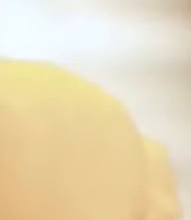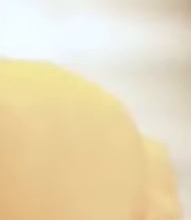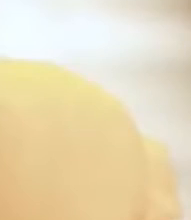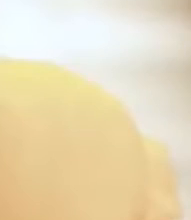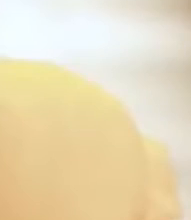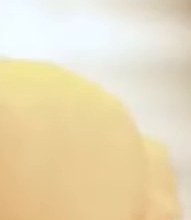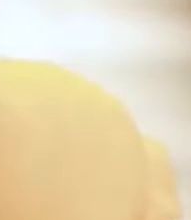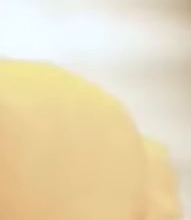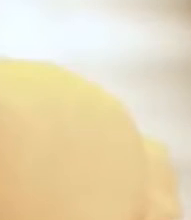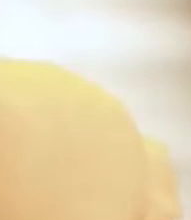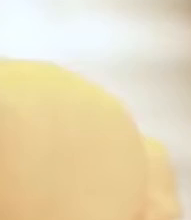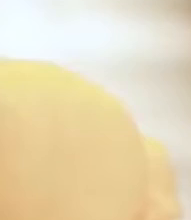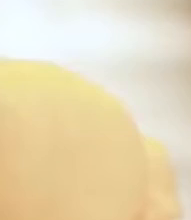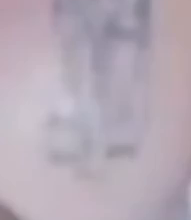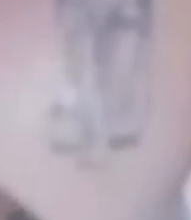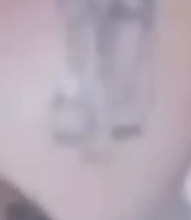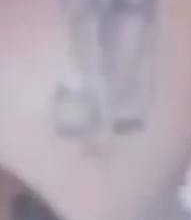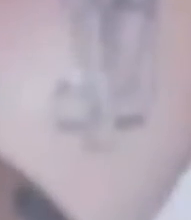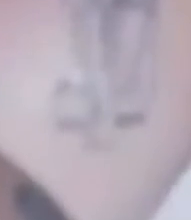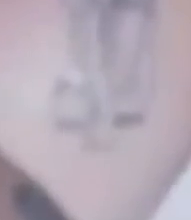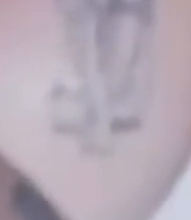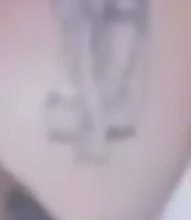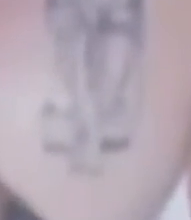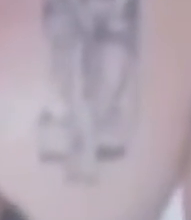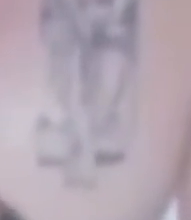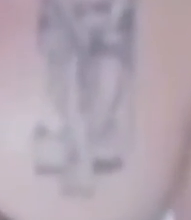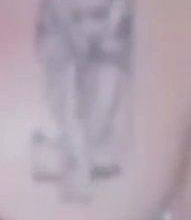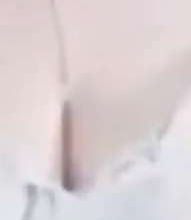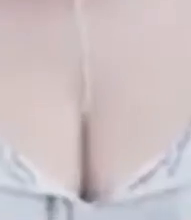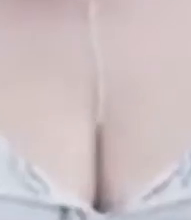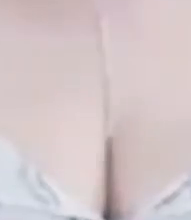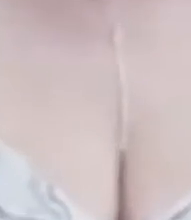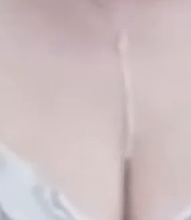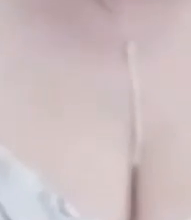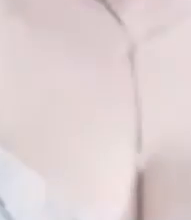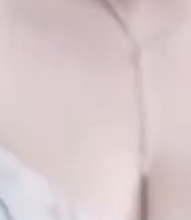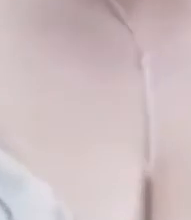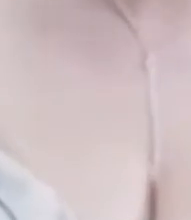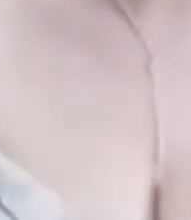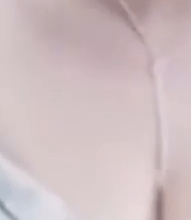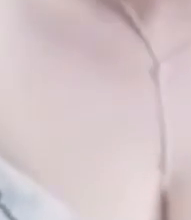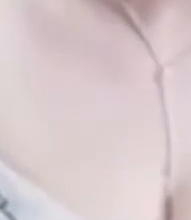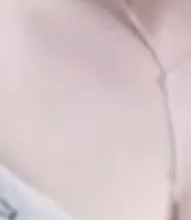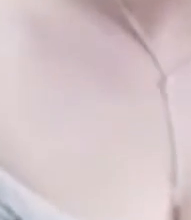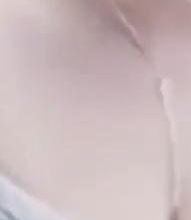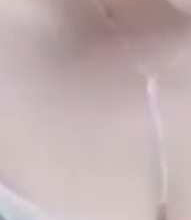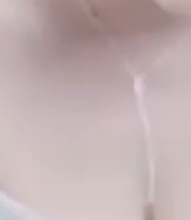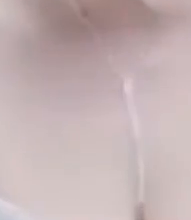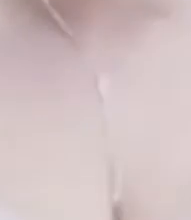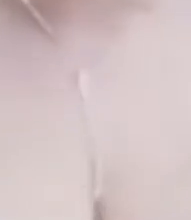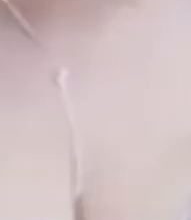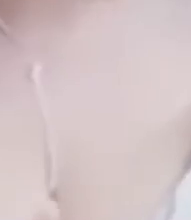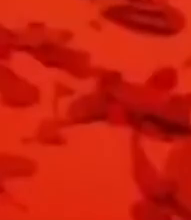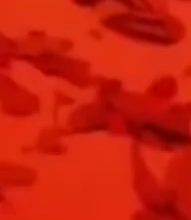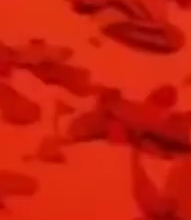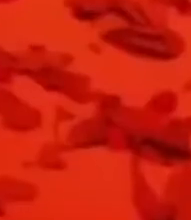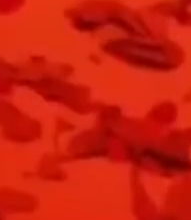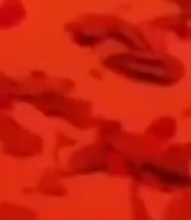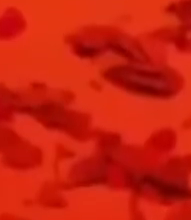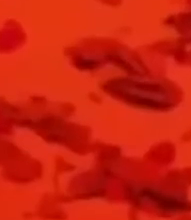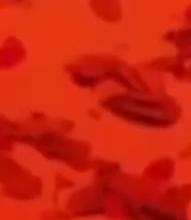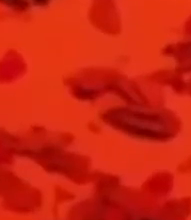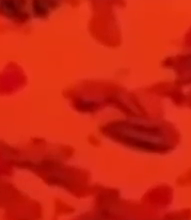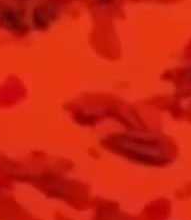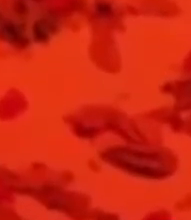que se pierda tu cosecha. Hoy y hasta la lluvia fiel no te ha escuchado